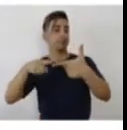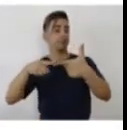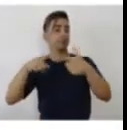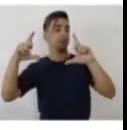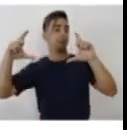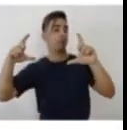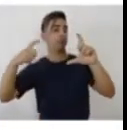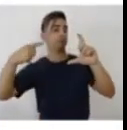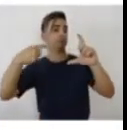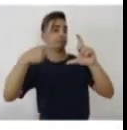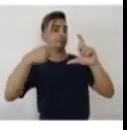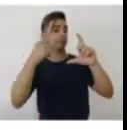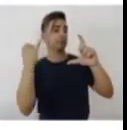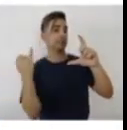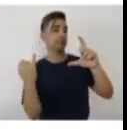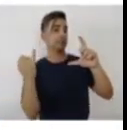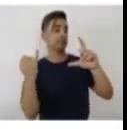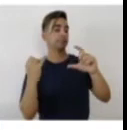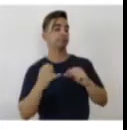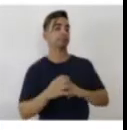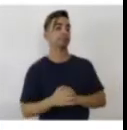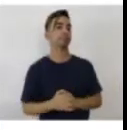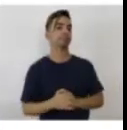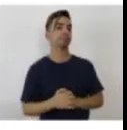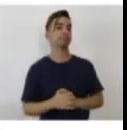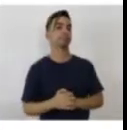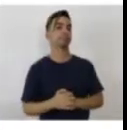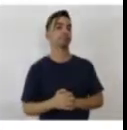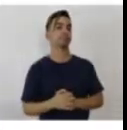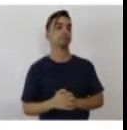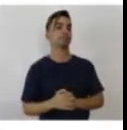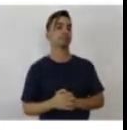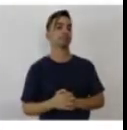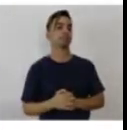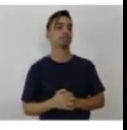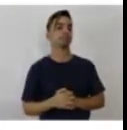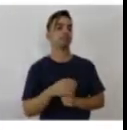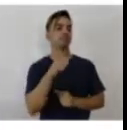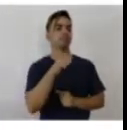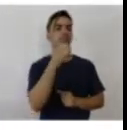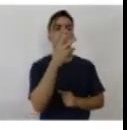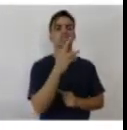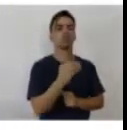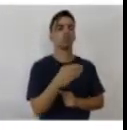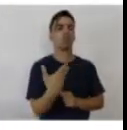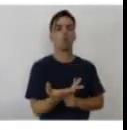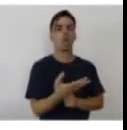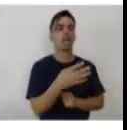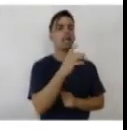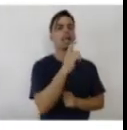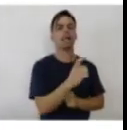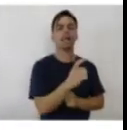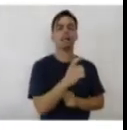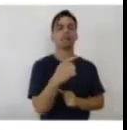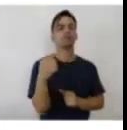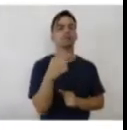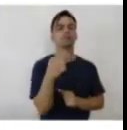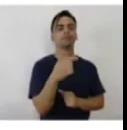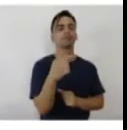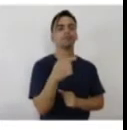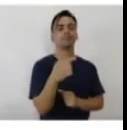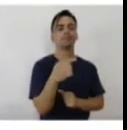Dividimos por menos 6 ambos miembros de la inecuación y nos queda que